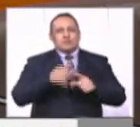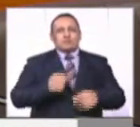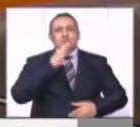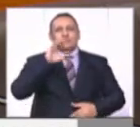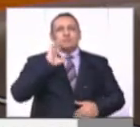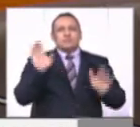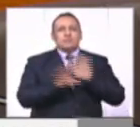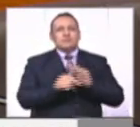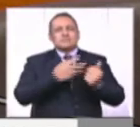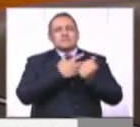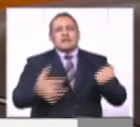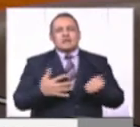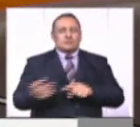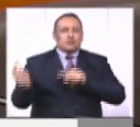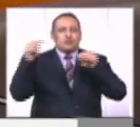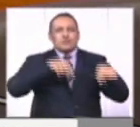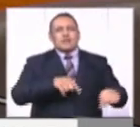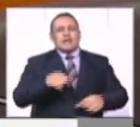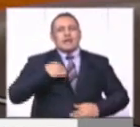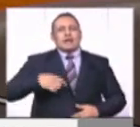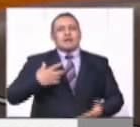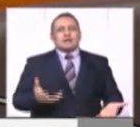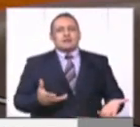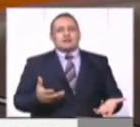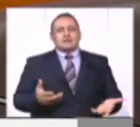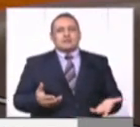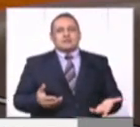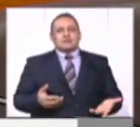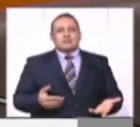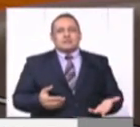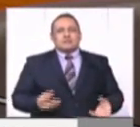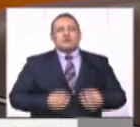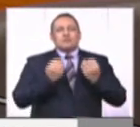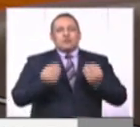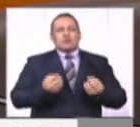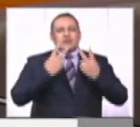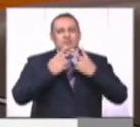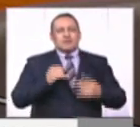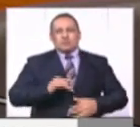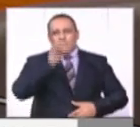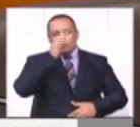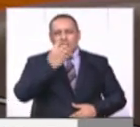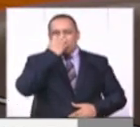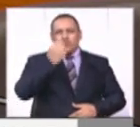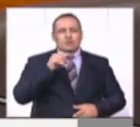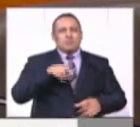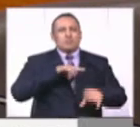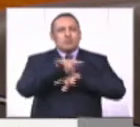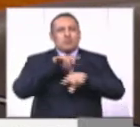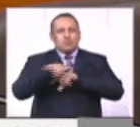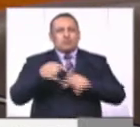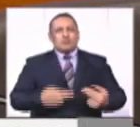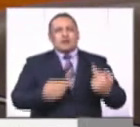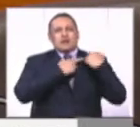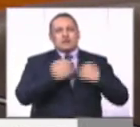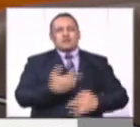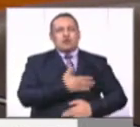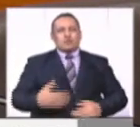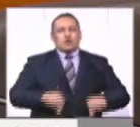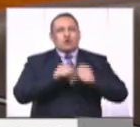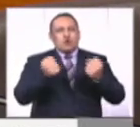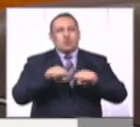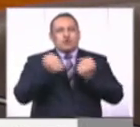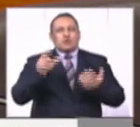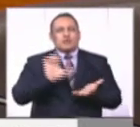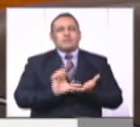que van a correr ríos de sangre porque con payas de mantener un cargo público destruyendo la